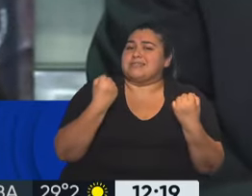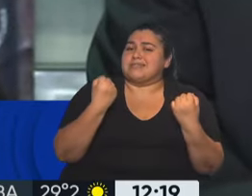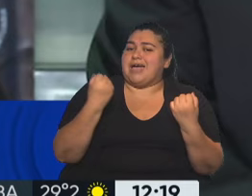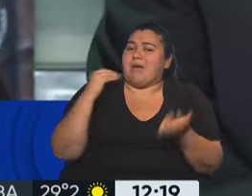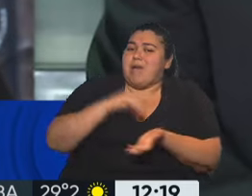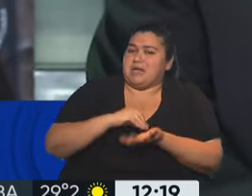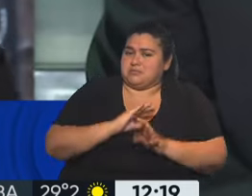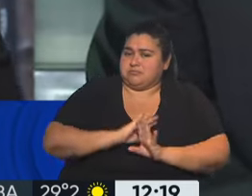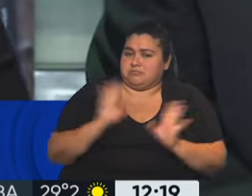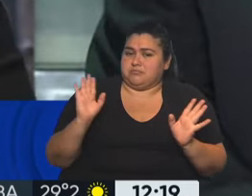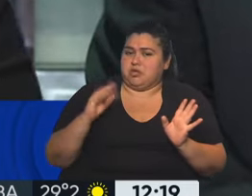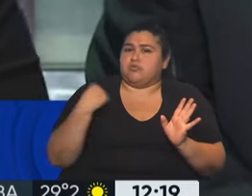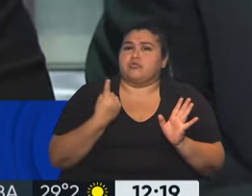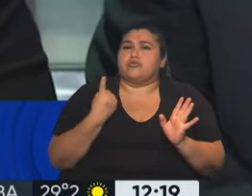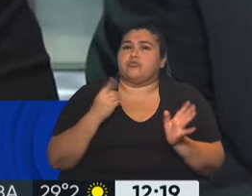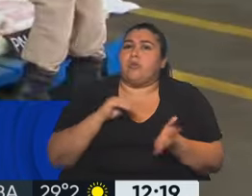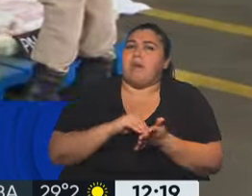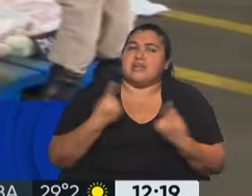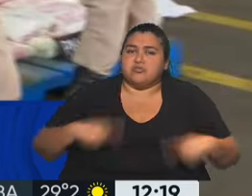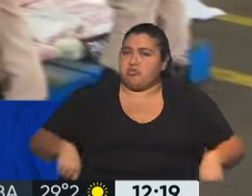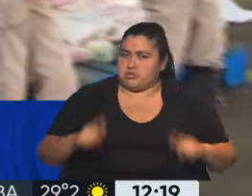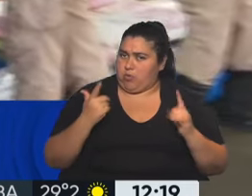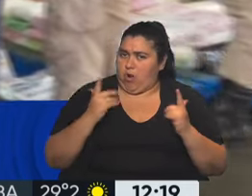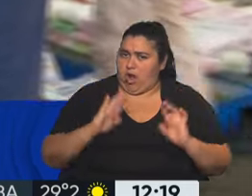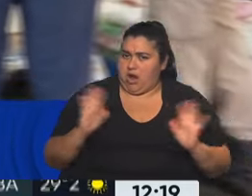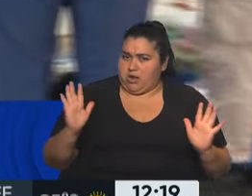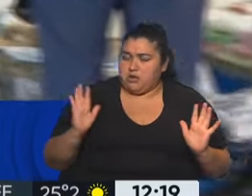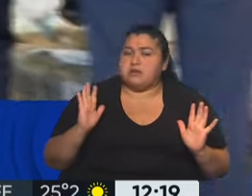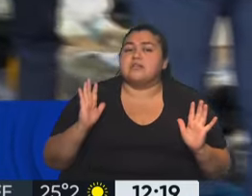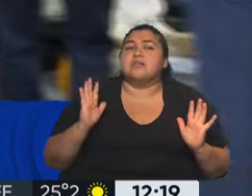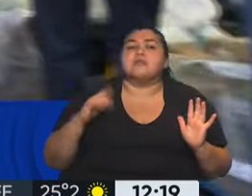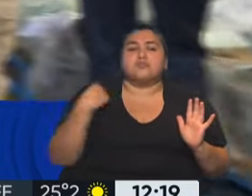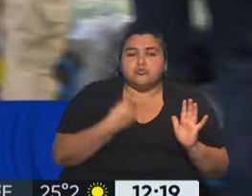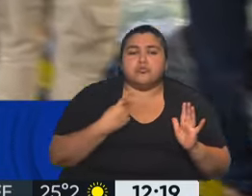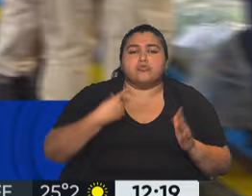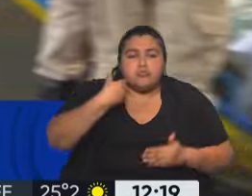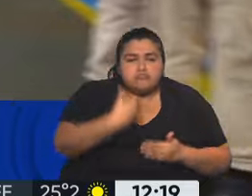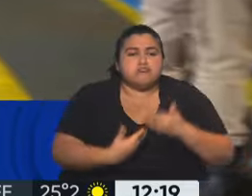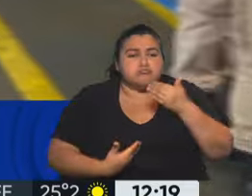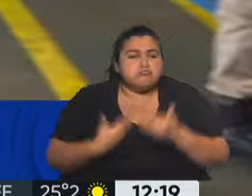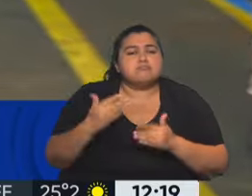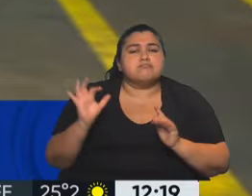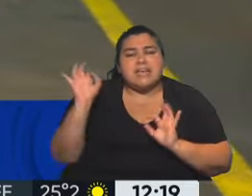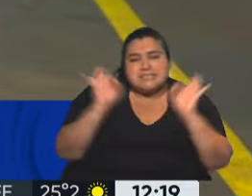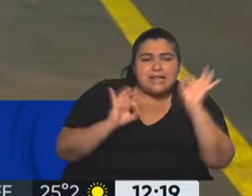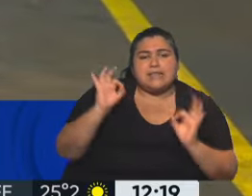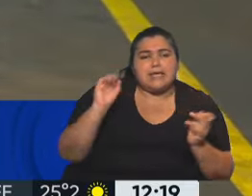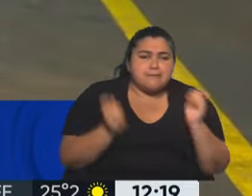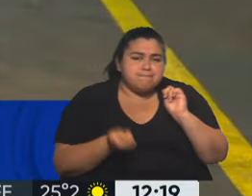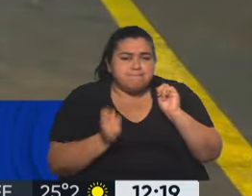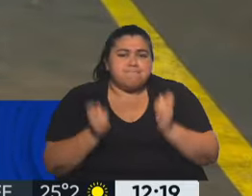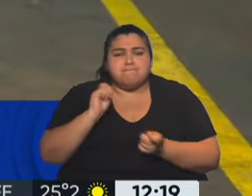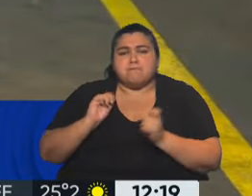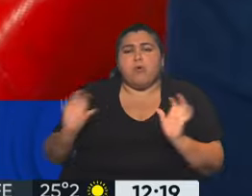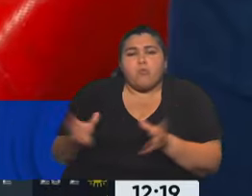no tenemos más medios que antes. Estamos tratando de reconstruir la logística de la fuerza